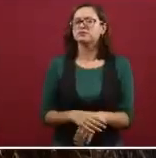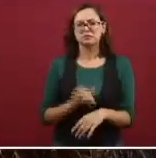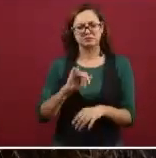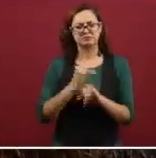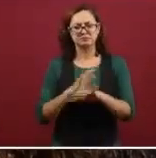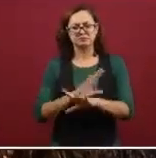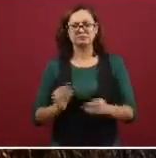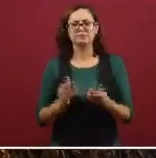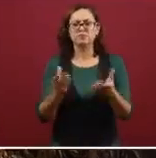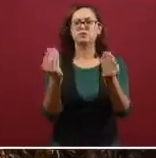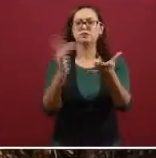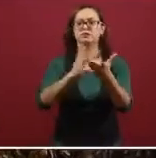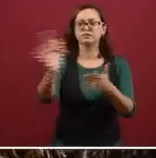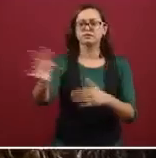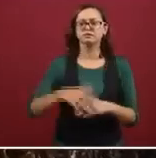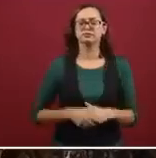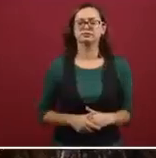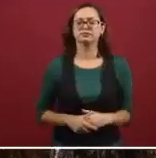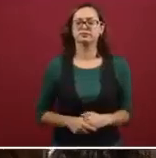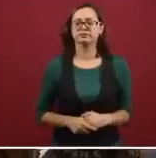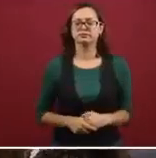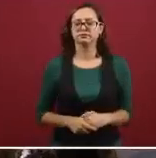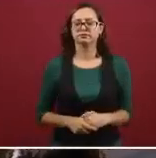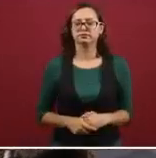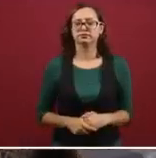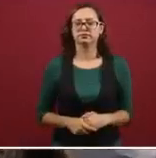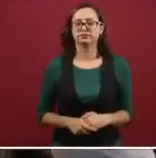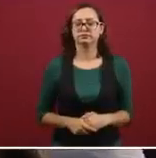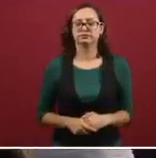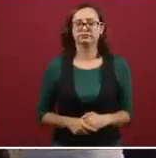Muchas gracias. Mañana.